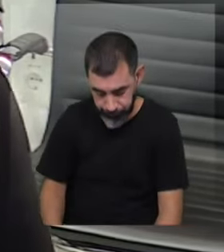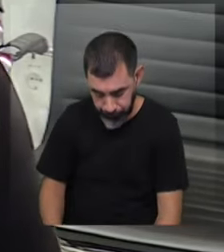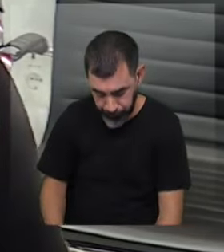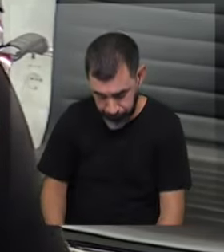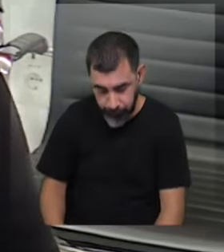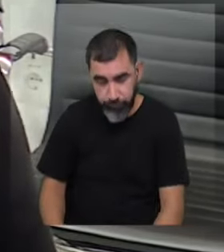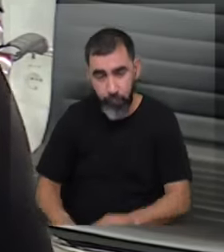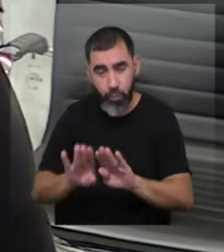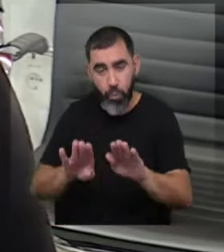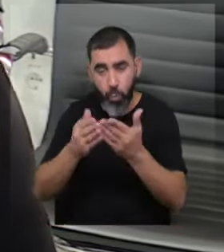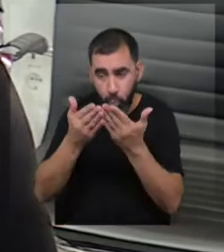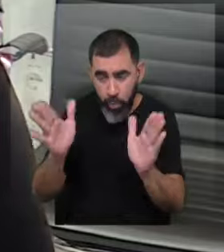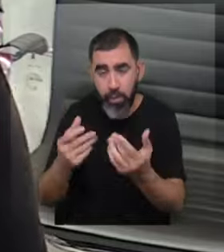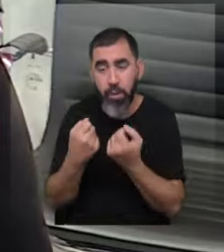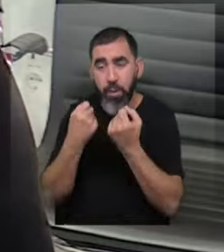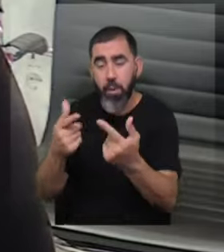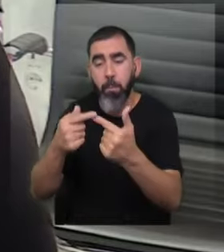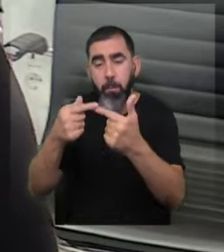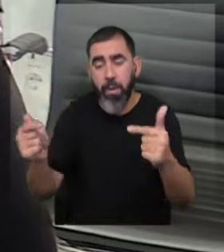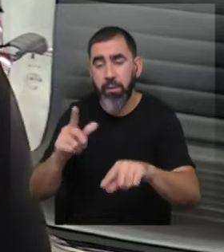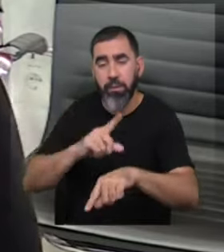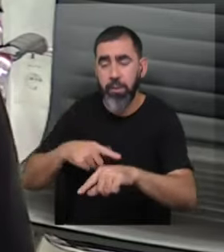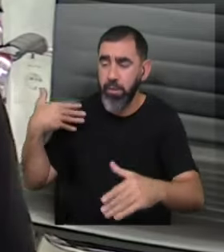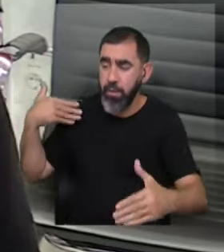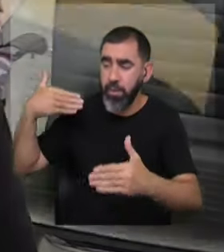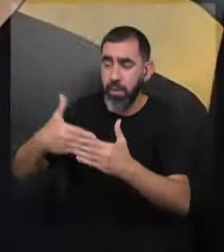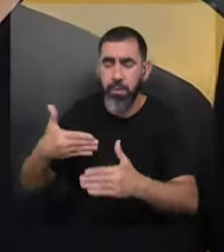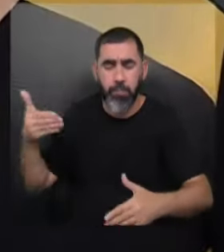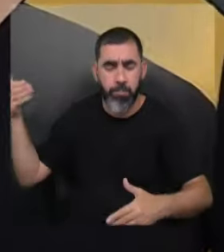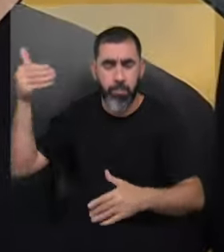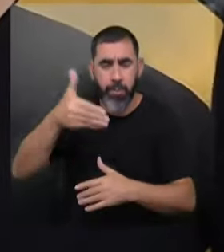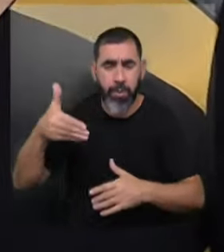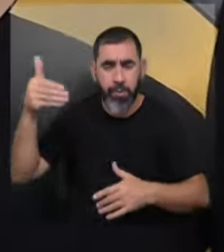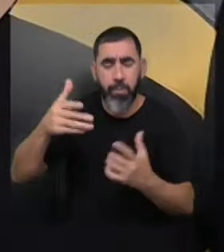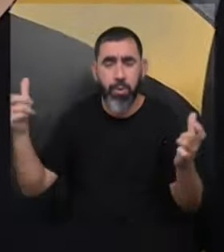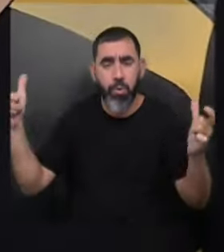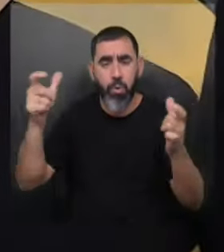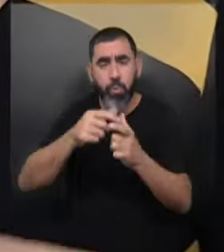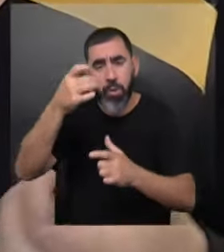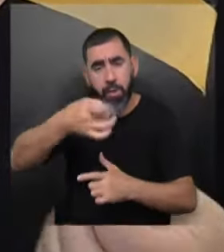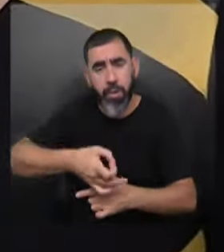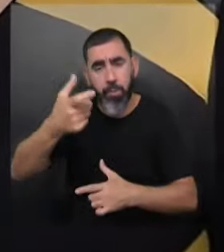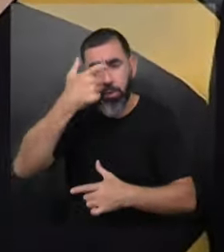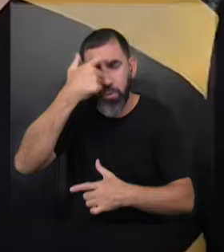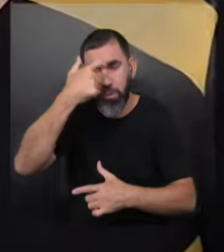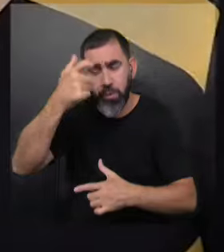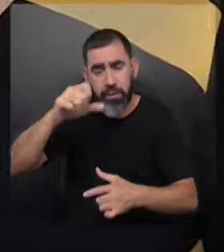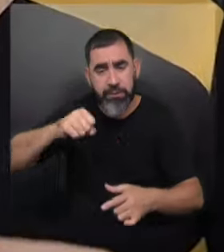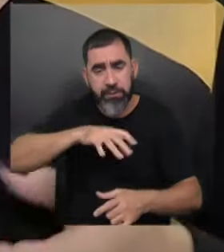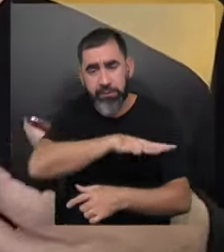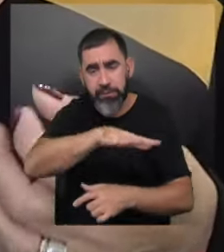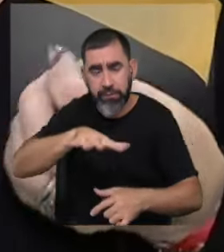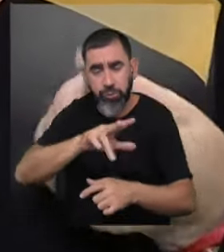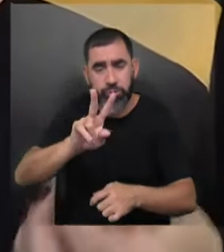abrimos nuestras puertas, le damos material de todo este tiempo. Nosotros hemos participado en la Comisión de Expertos de Seguridad Social con un delegado,